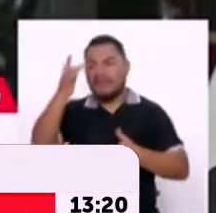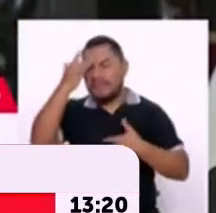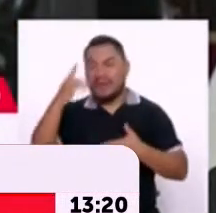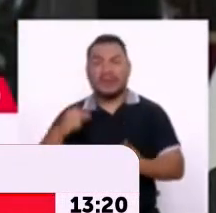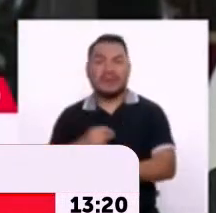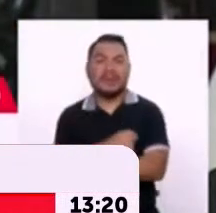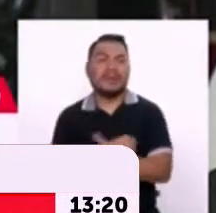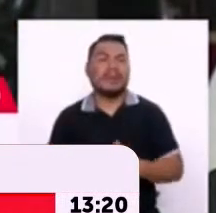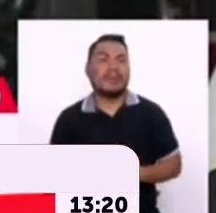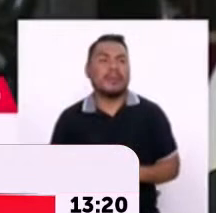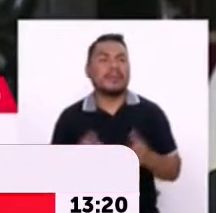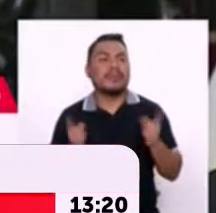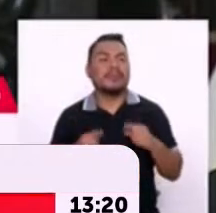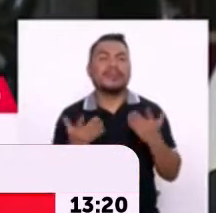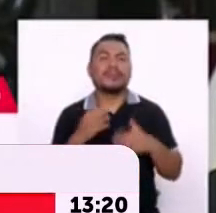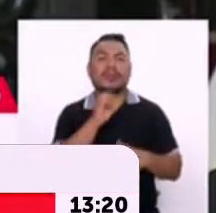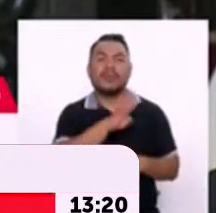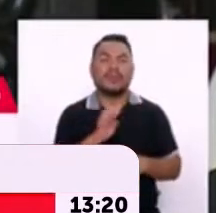cáncer.